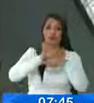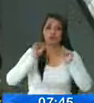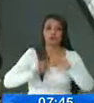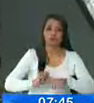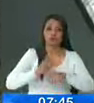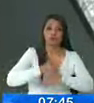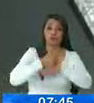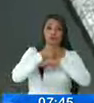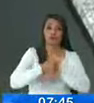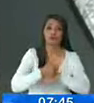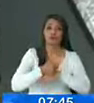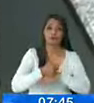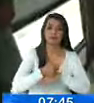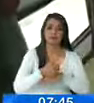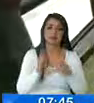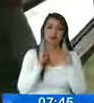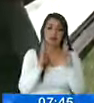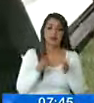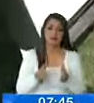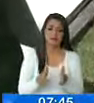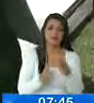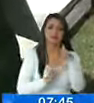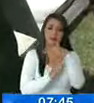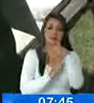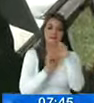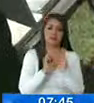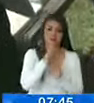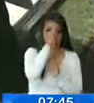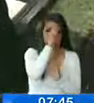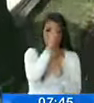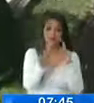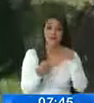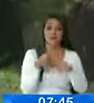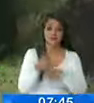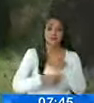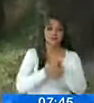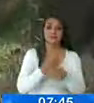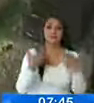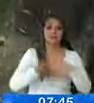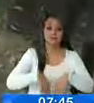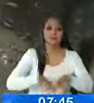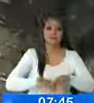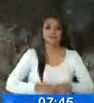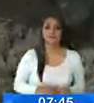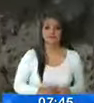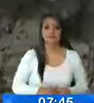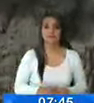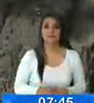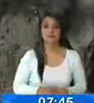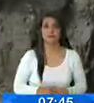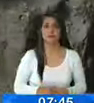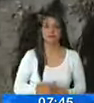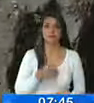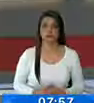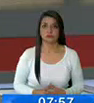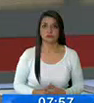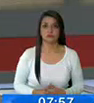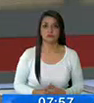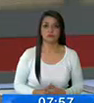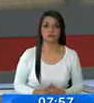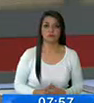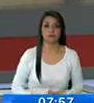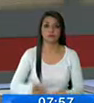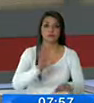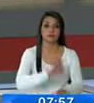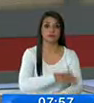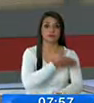las autoridades esperan darles un descanso digno hasta finales de este año. En Quito informó Andrea Urbe. La